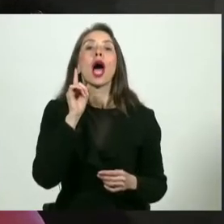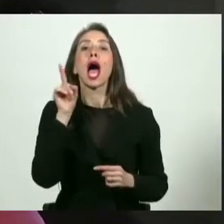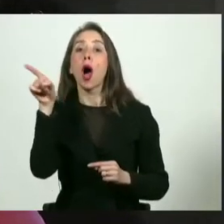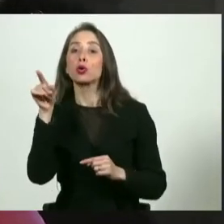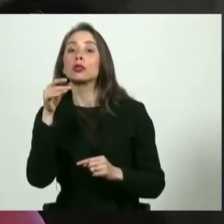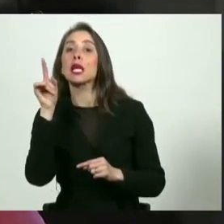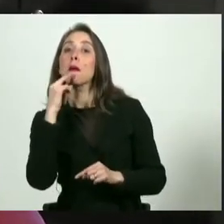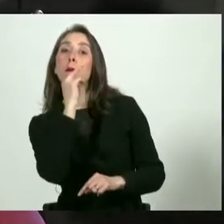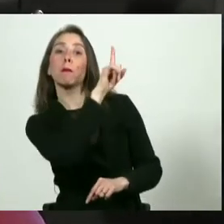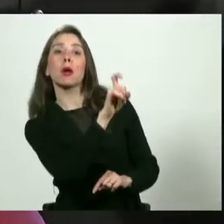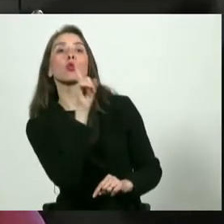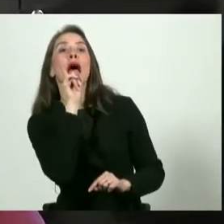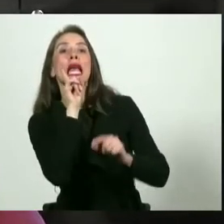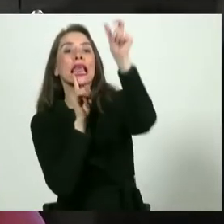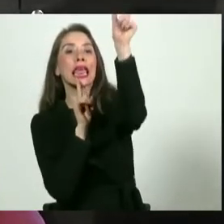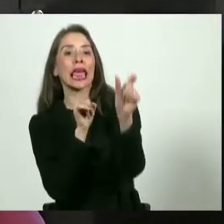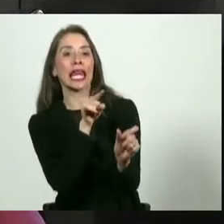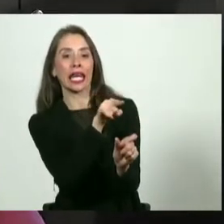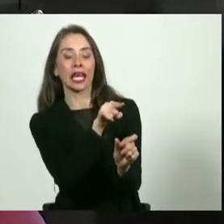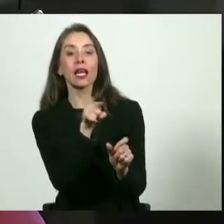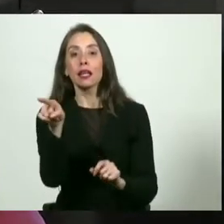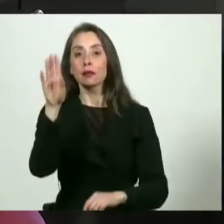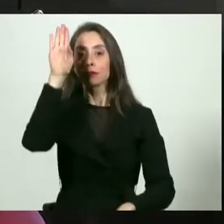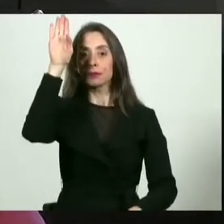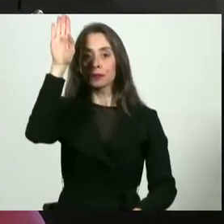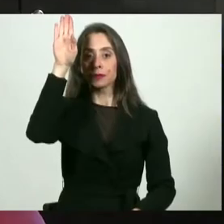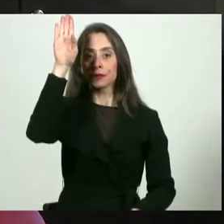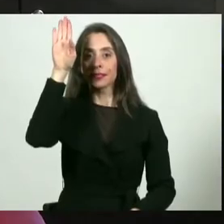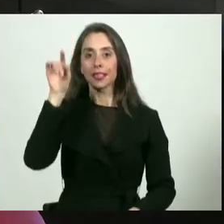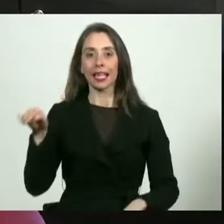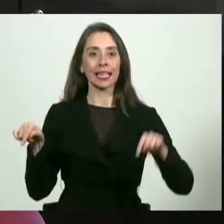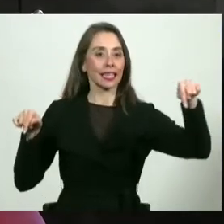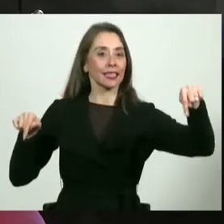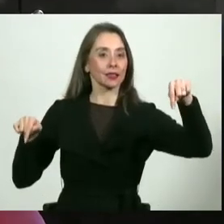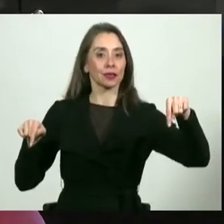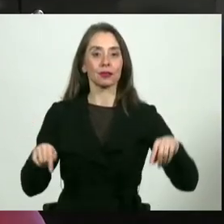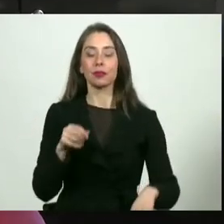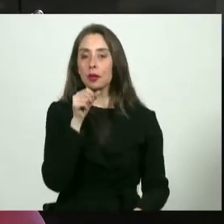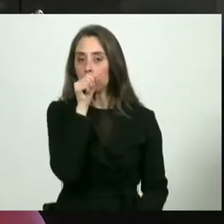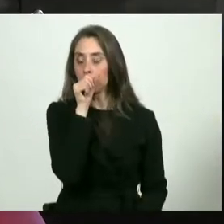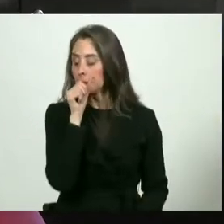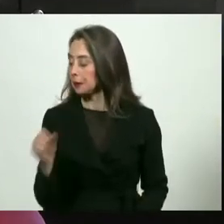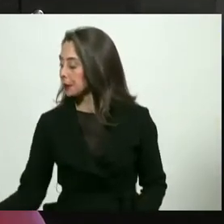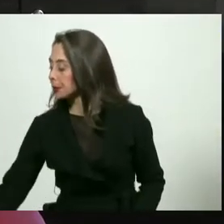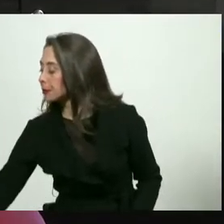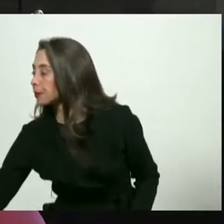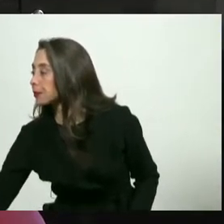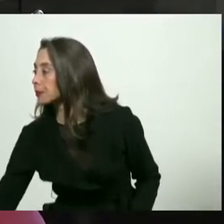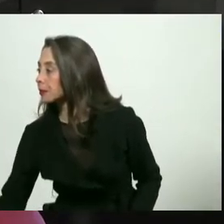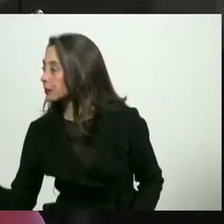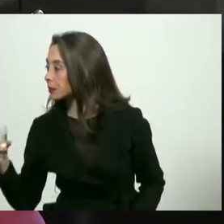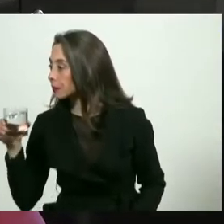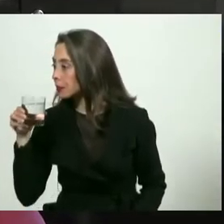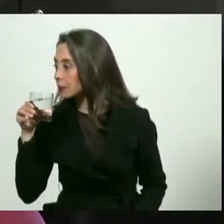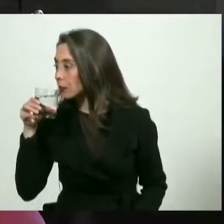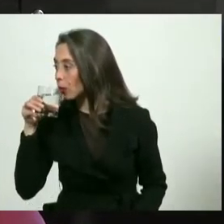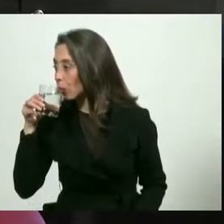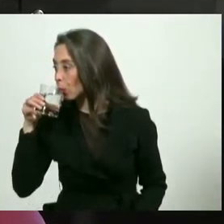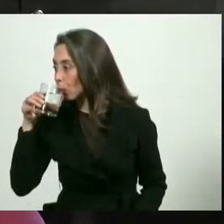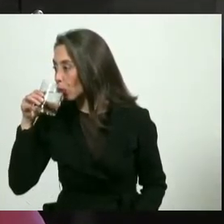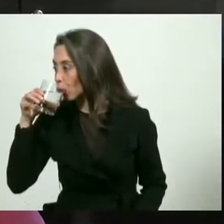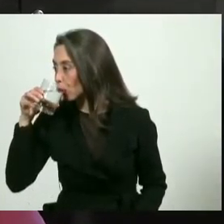empieza un gasto enorme, tremendo, que no está garantizado en ninguna parte. Bueno, ahora el tiempo que nos queda,